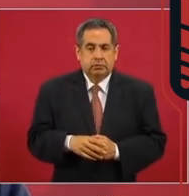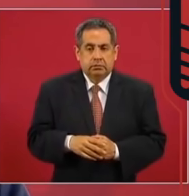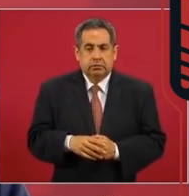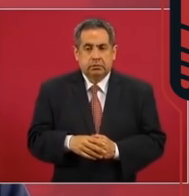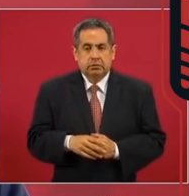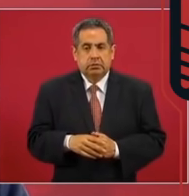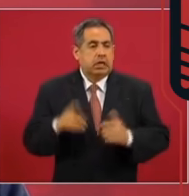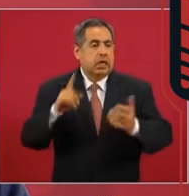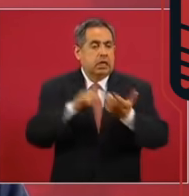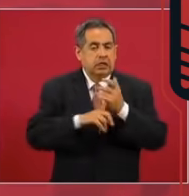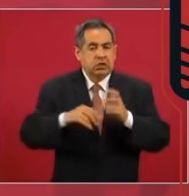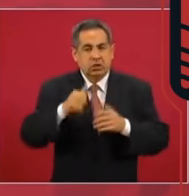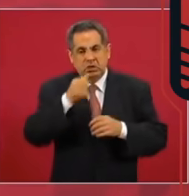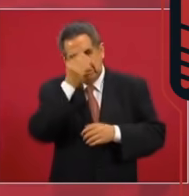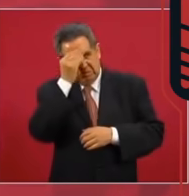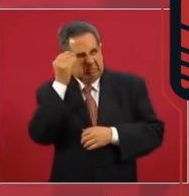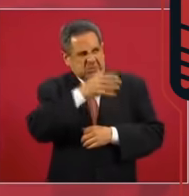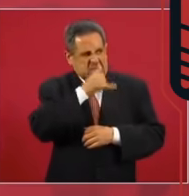ningún acto de provocación.